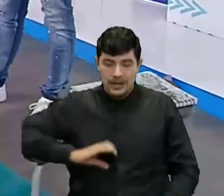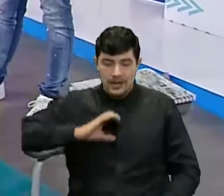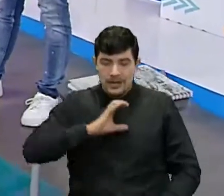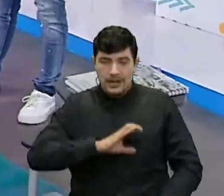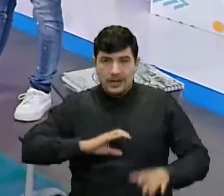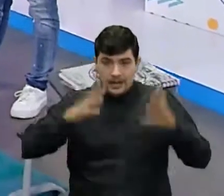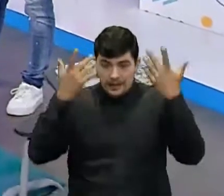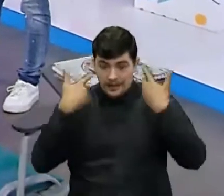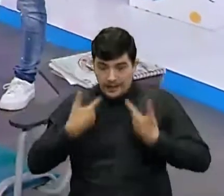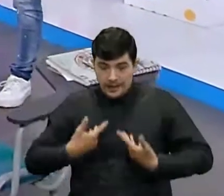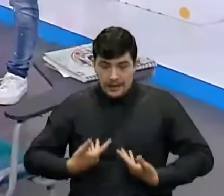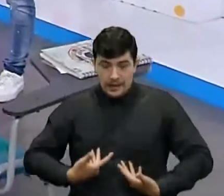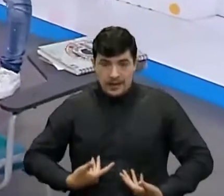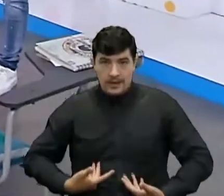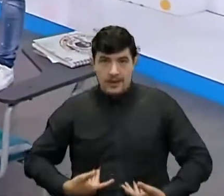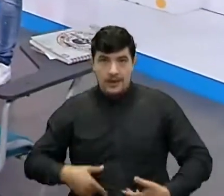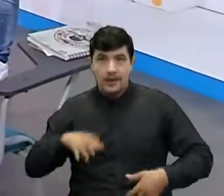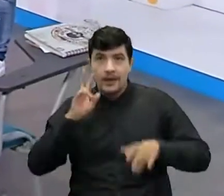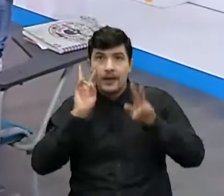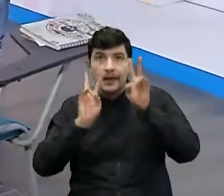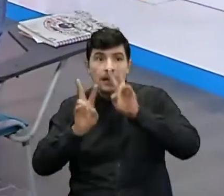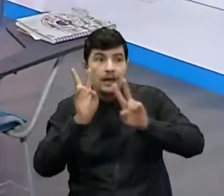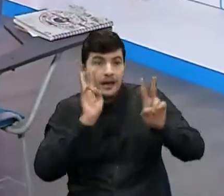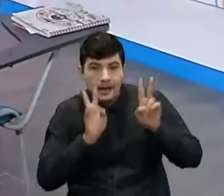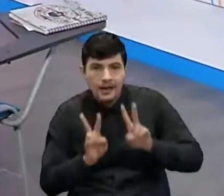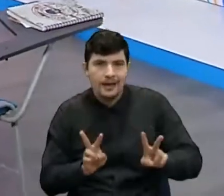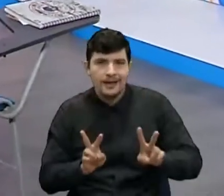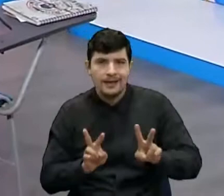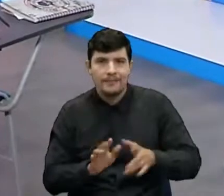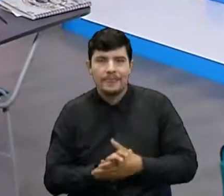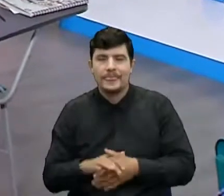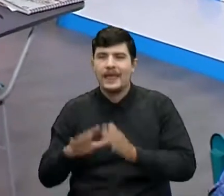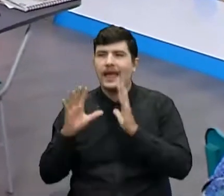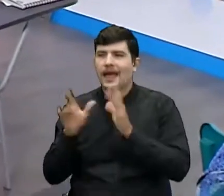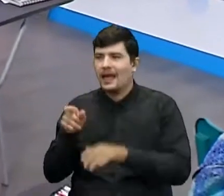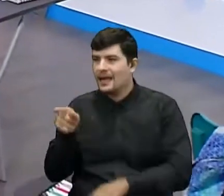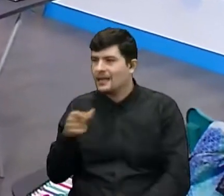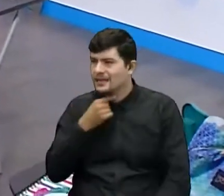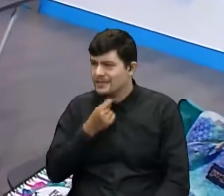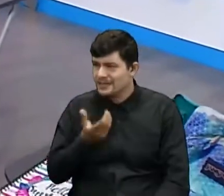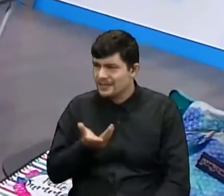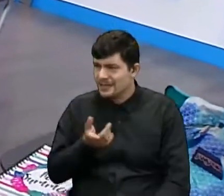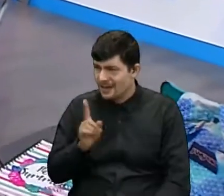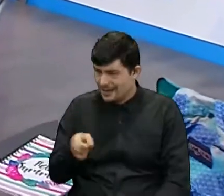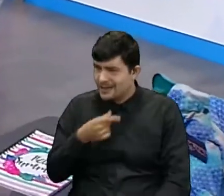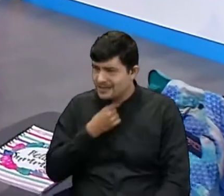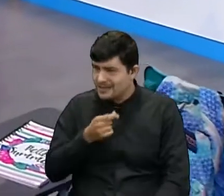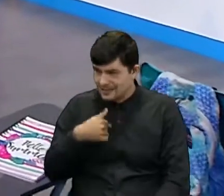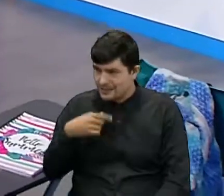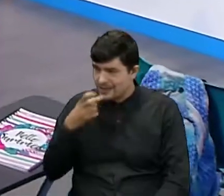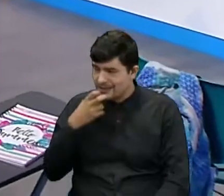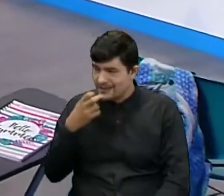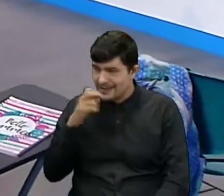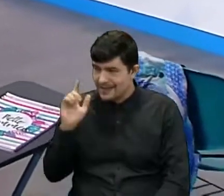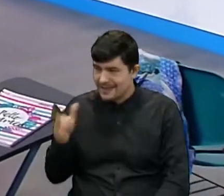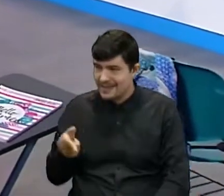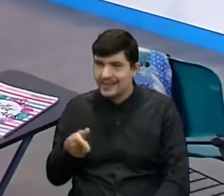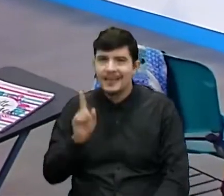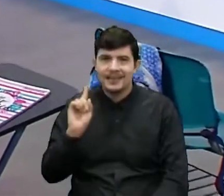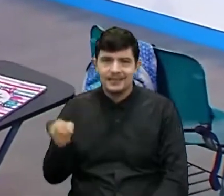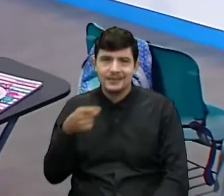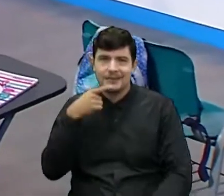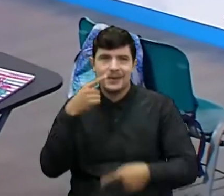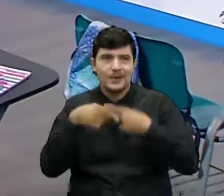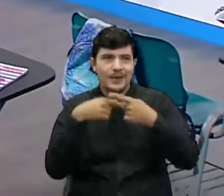Físicas Visibles O sea que Ahí está el chiste Ahí en ese momento Era que me tenía que reír Era como un cuento